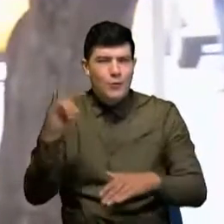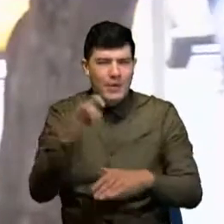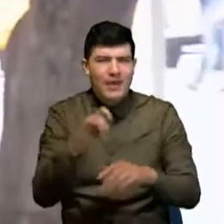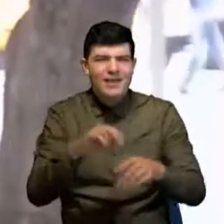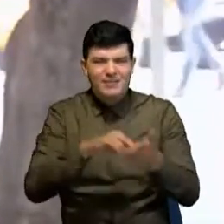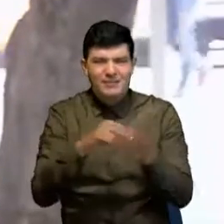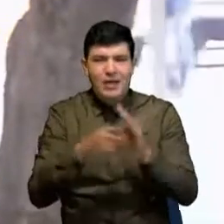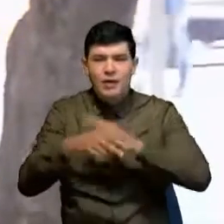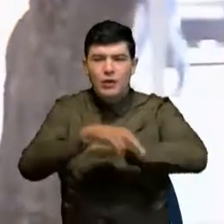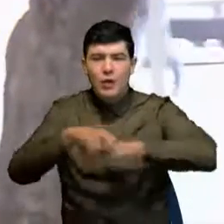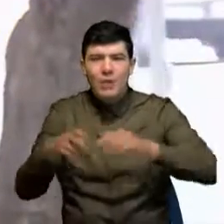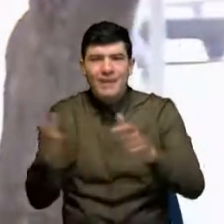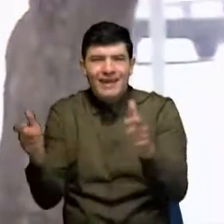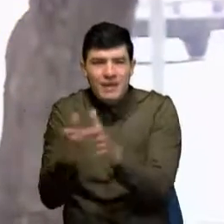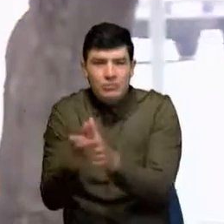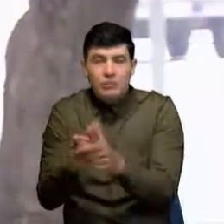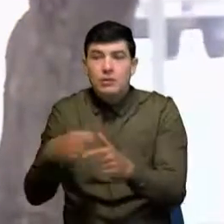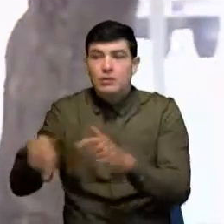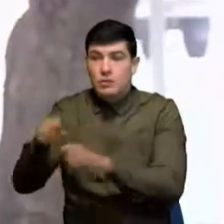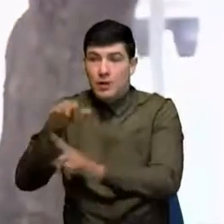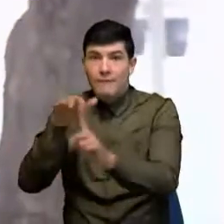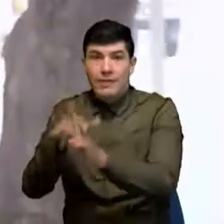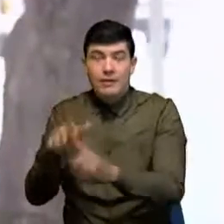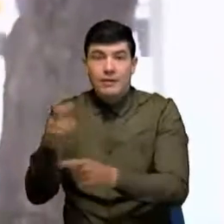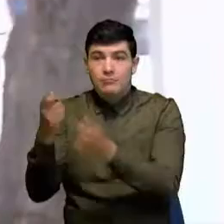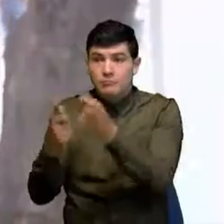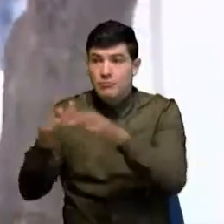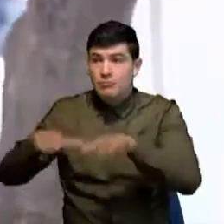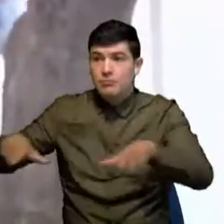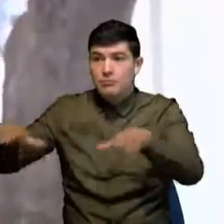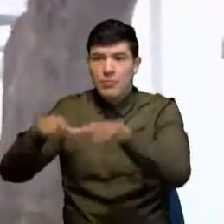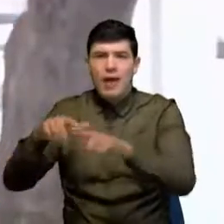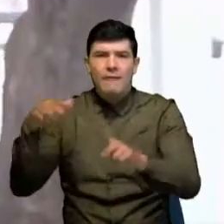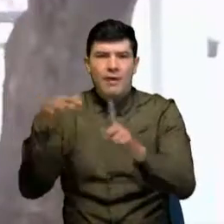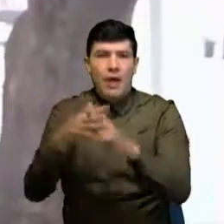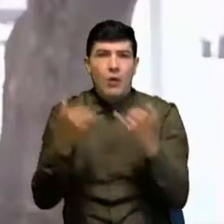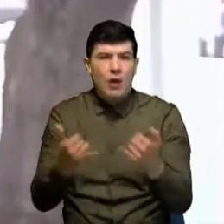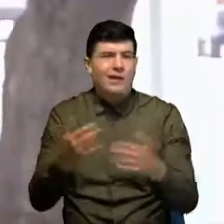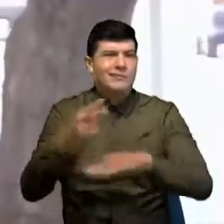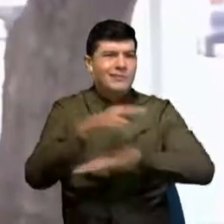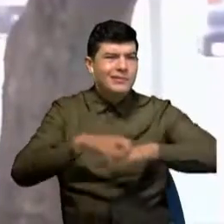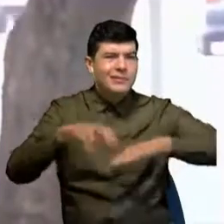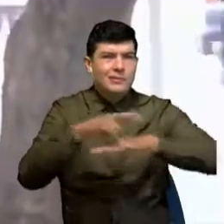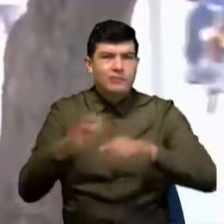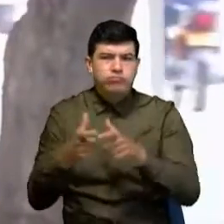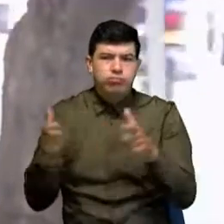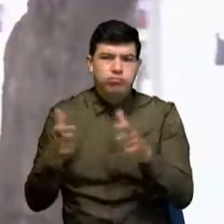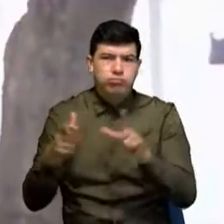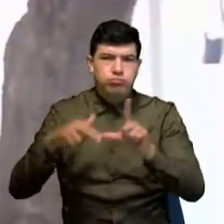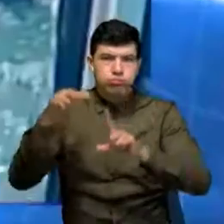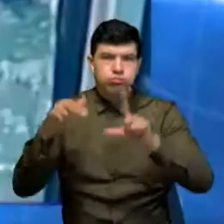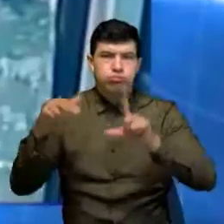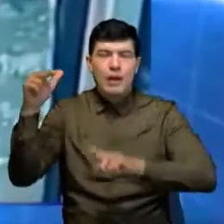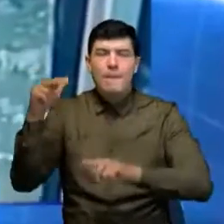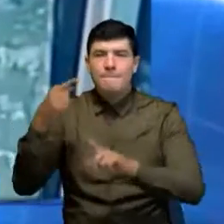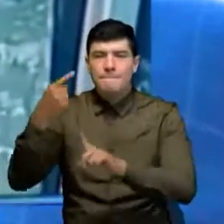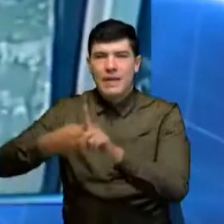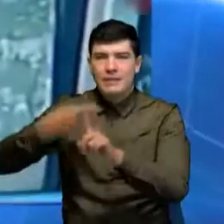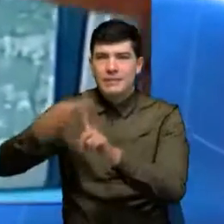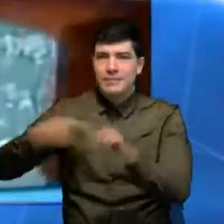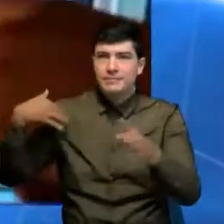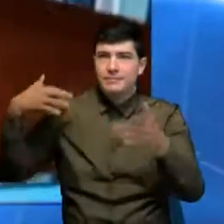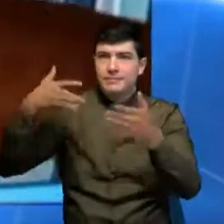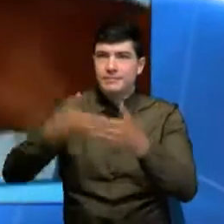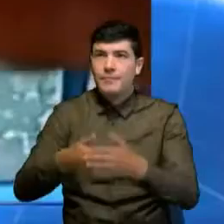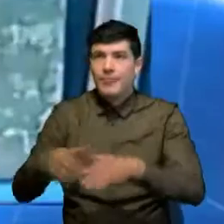los establecimientos de la capital del norte de Santander porque ha tenido un considerable aumento en los últimos meses. Los robos